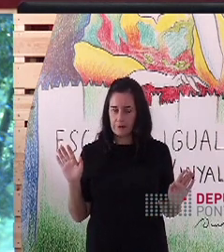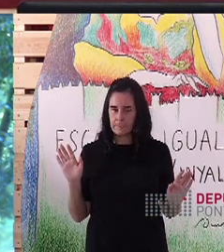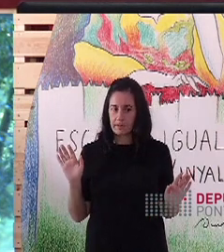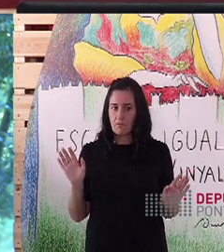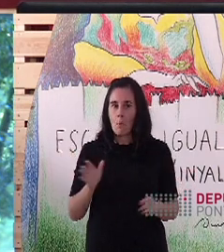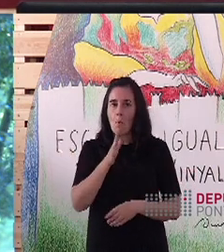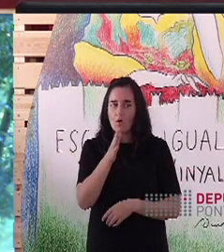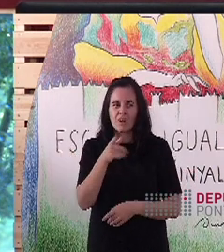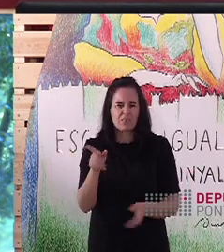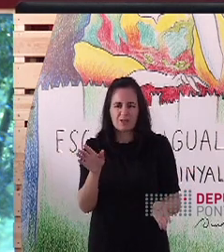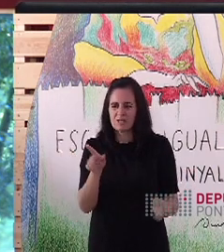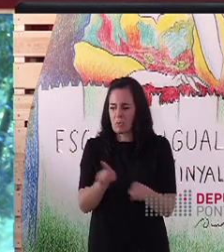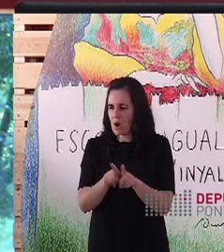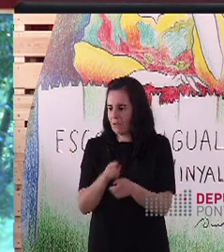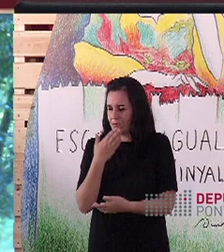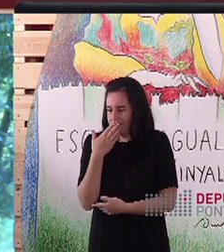es tal absurdo,